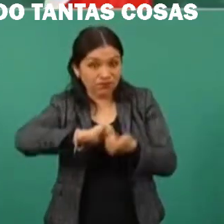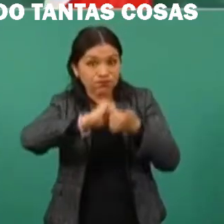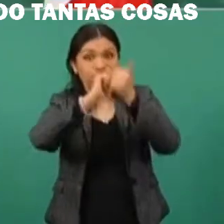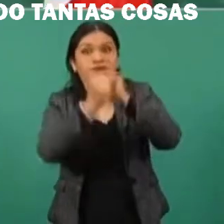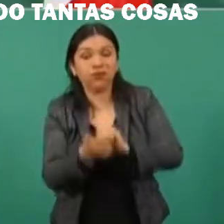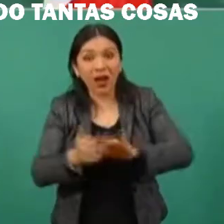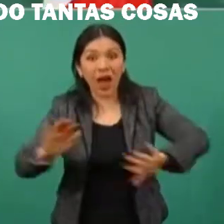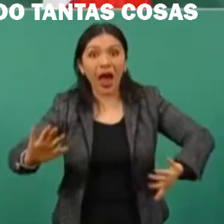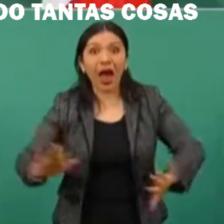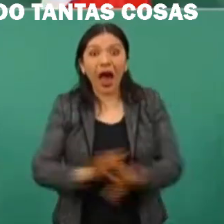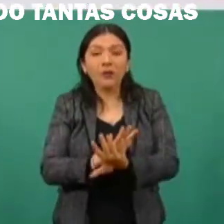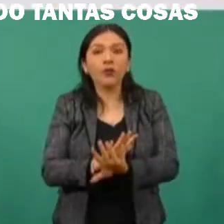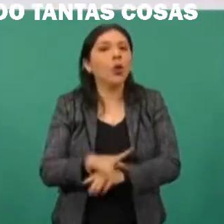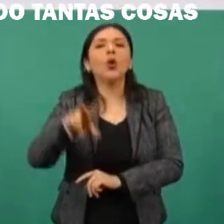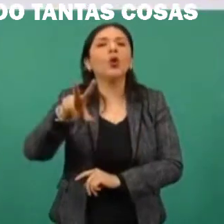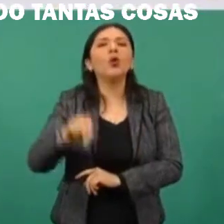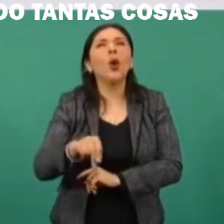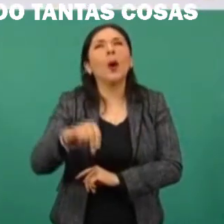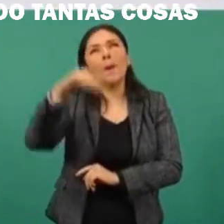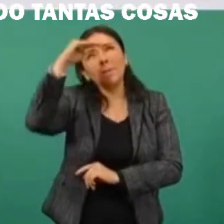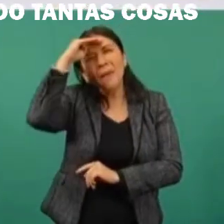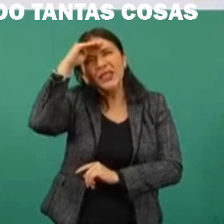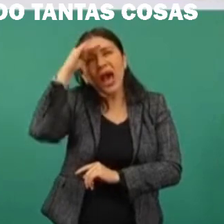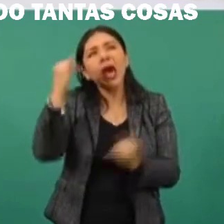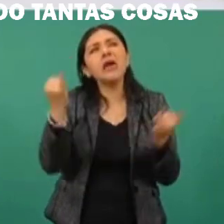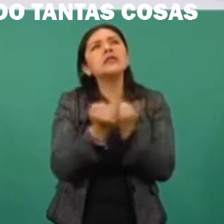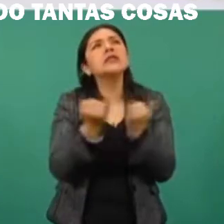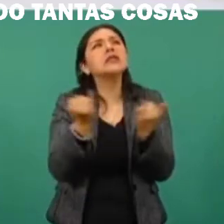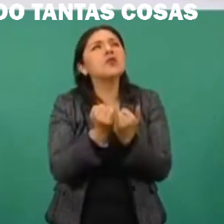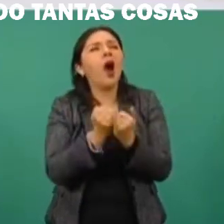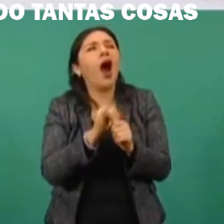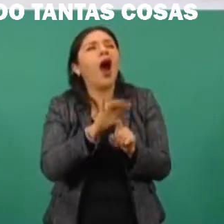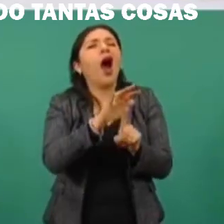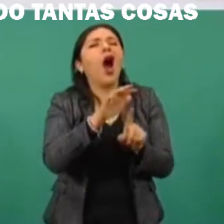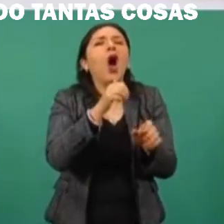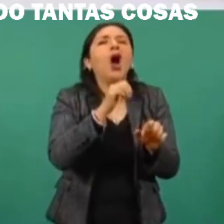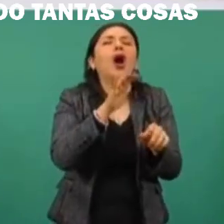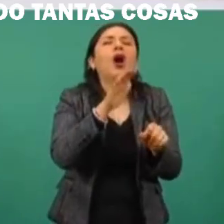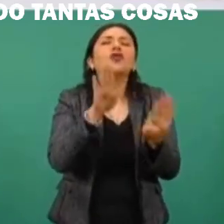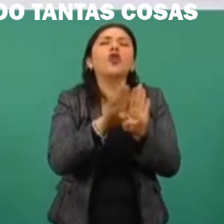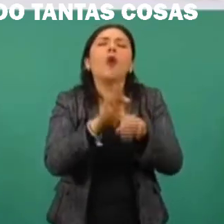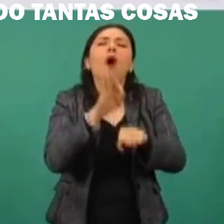no es el gatopardismo que se